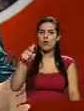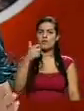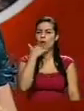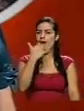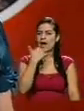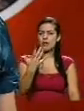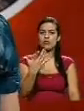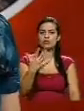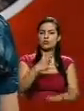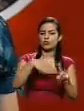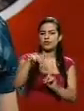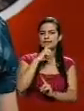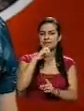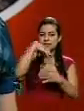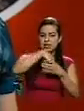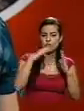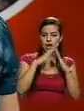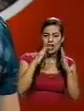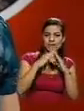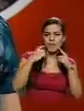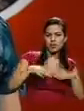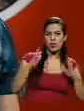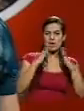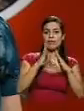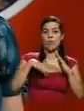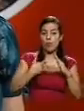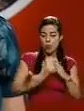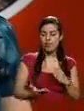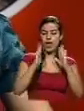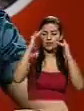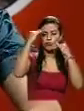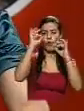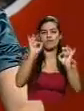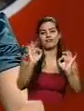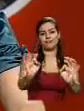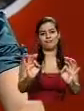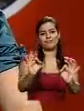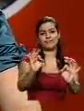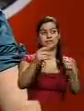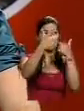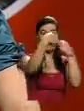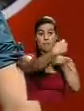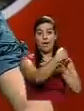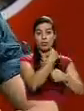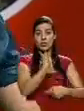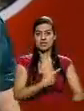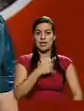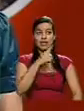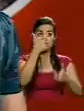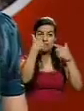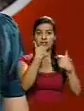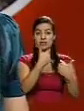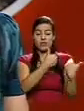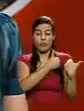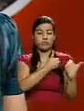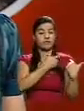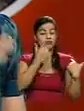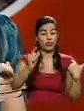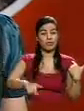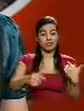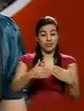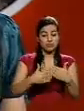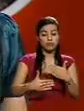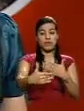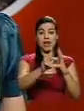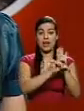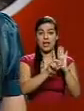en los refugios, pueda ser atendido por orden de nuestro comandante presidente, que tiene la enorme responsabilidad de, a partir de estas